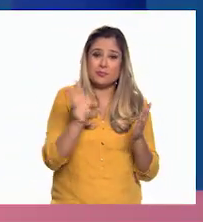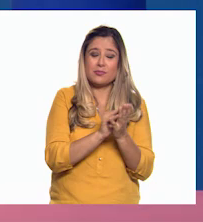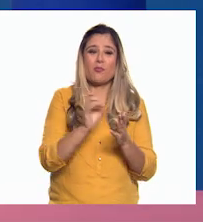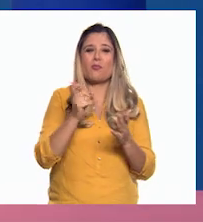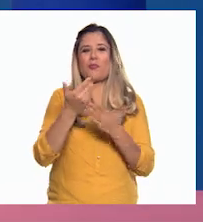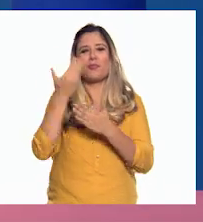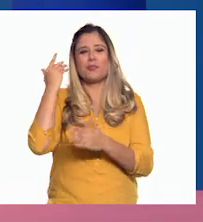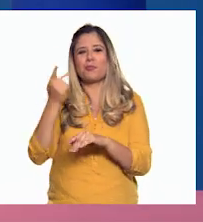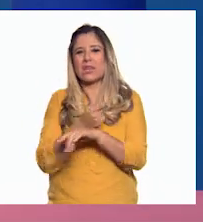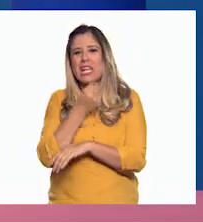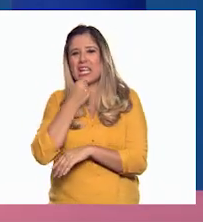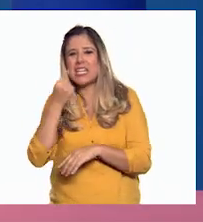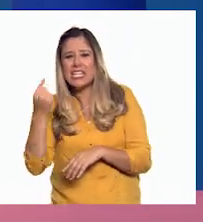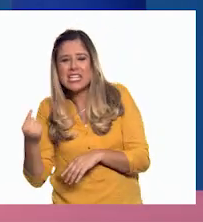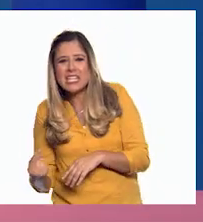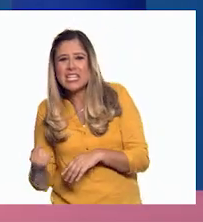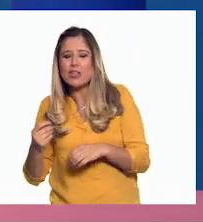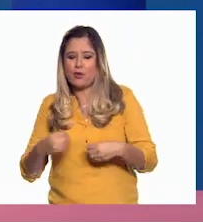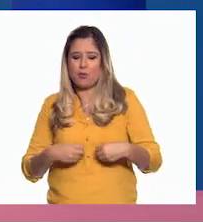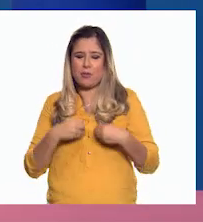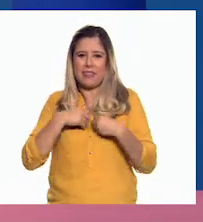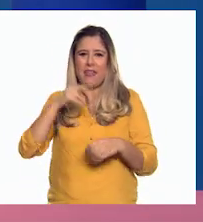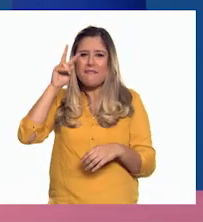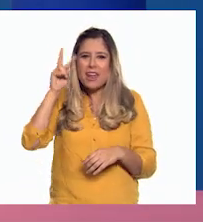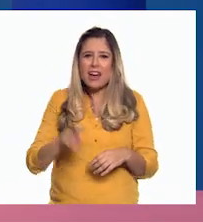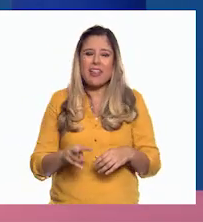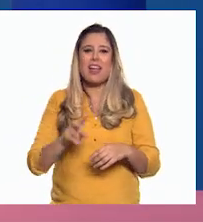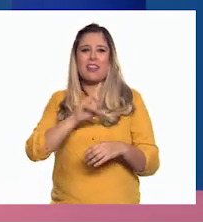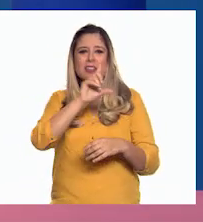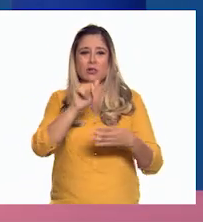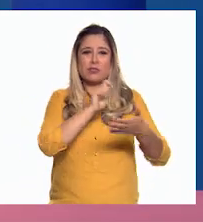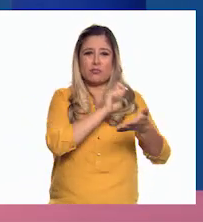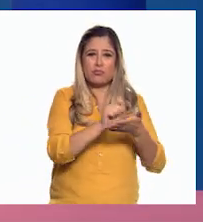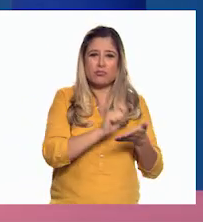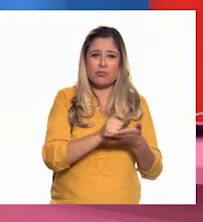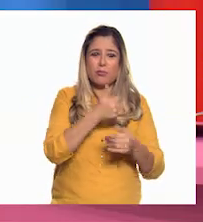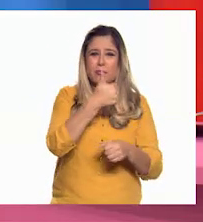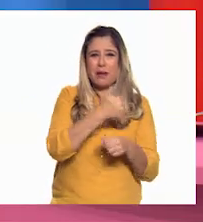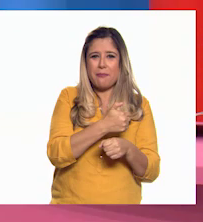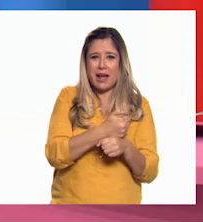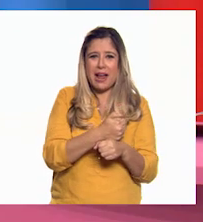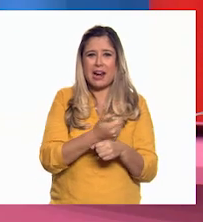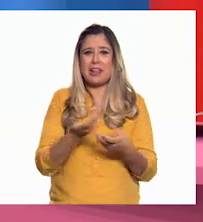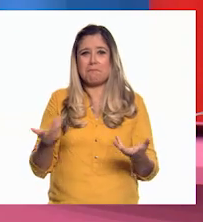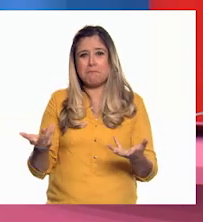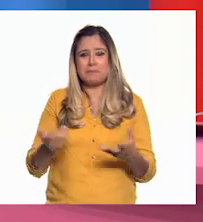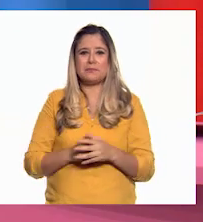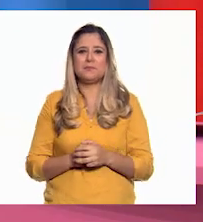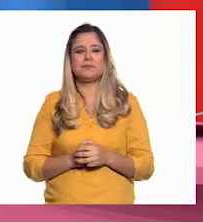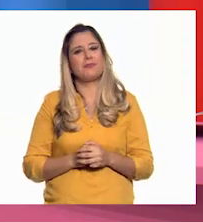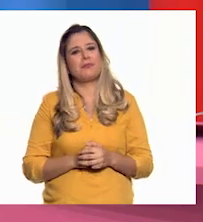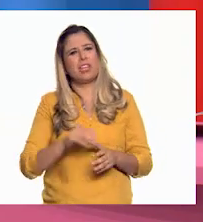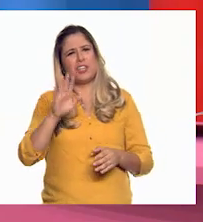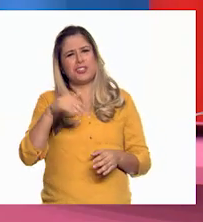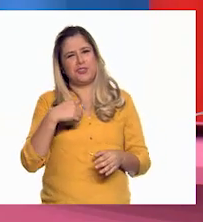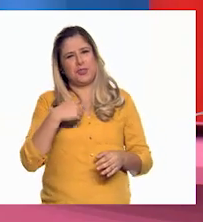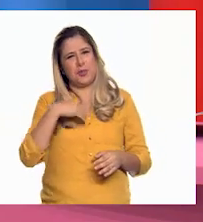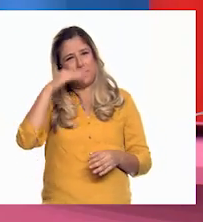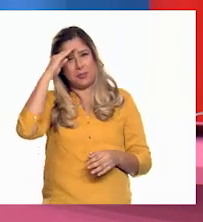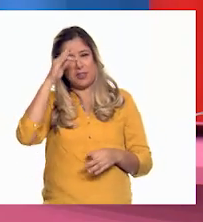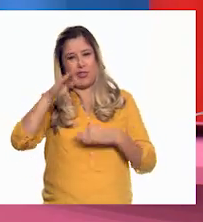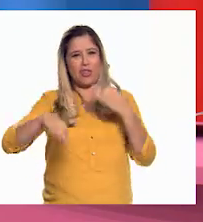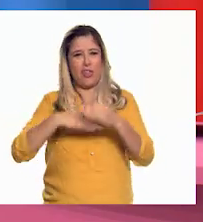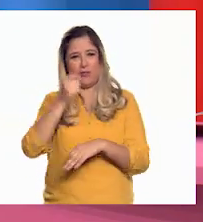eran niños y así en la primaria y todo. Yo diría que todos los